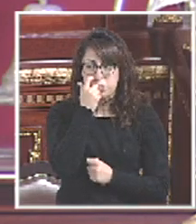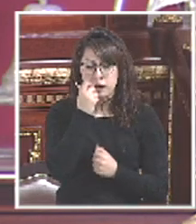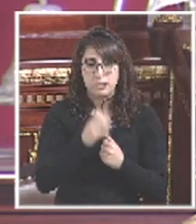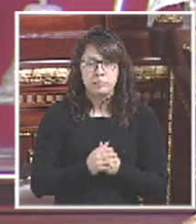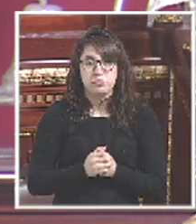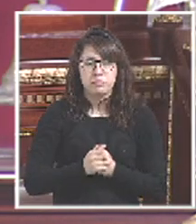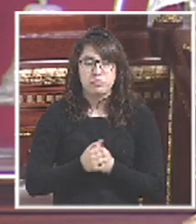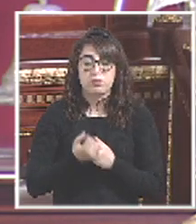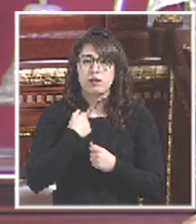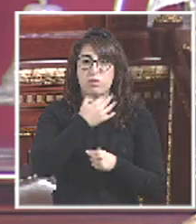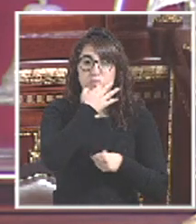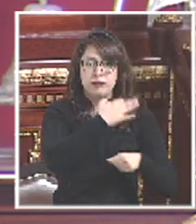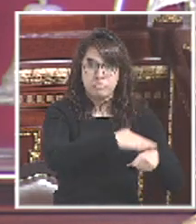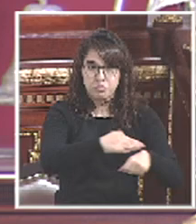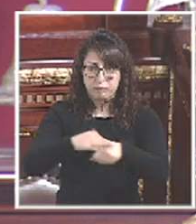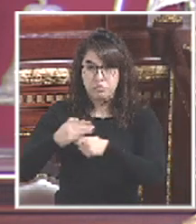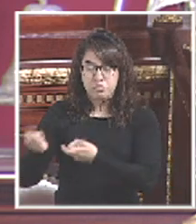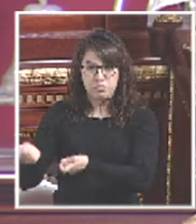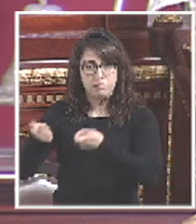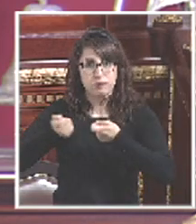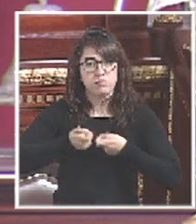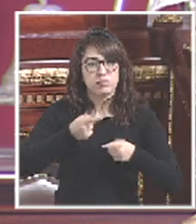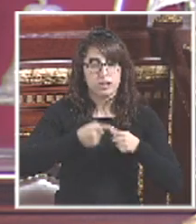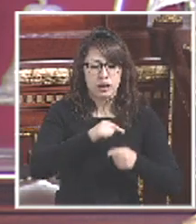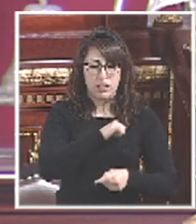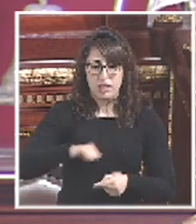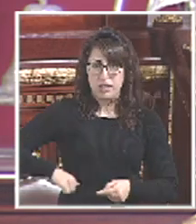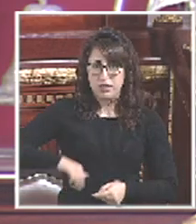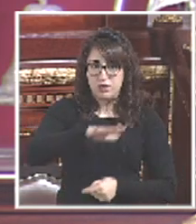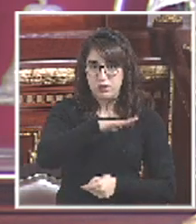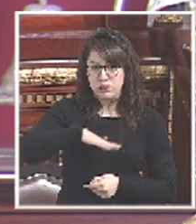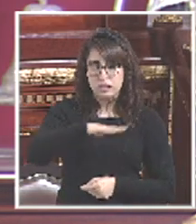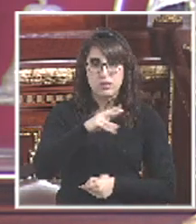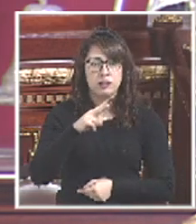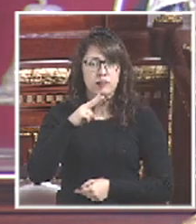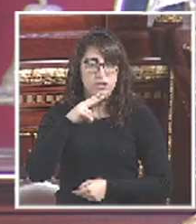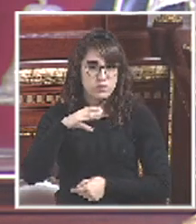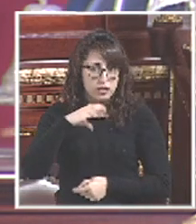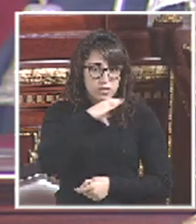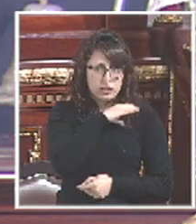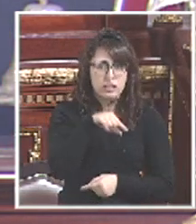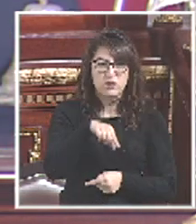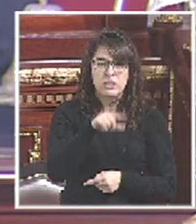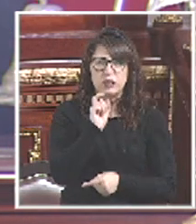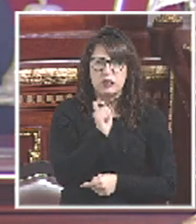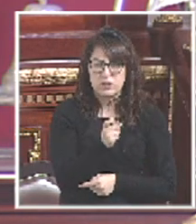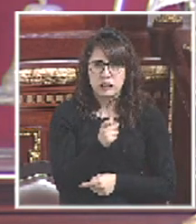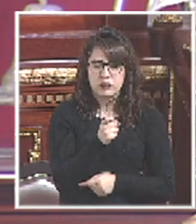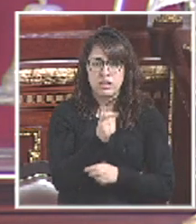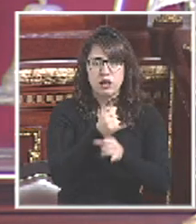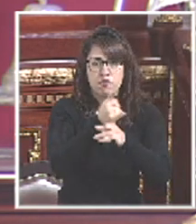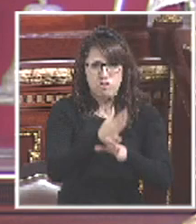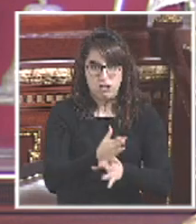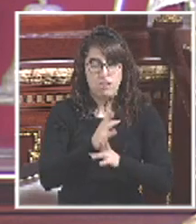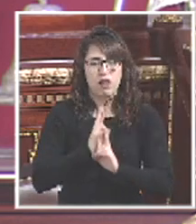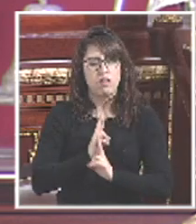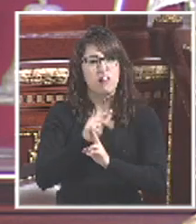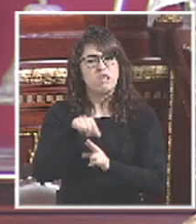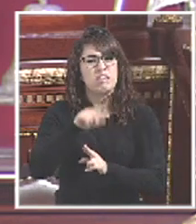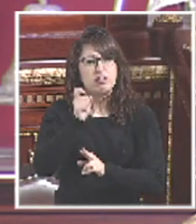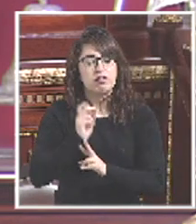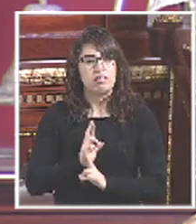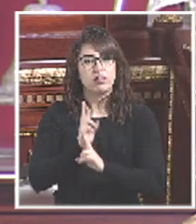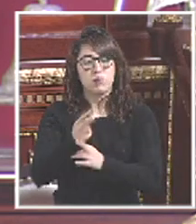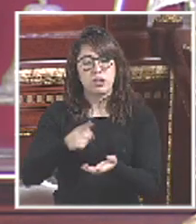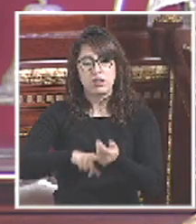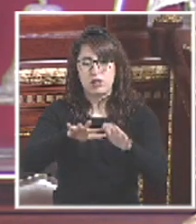Se hace del conocimiento que se recibió por parte de la Alcaldía Venustiano Carranza un comunicado mediante el cual da respuesta a un asunto aprobado